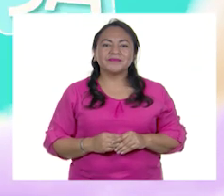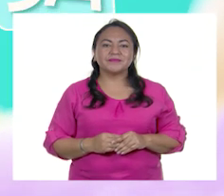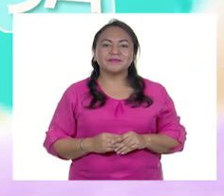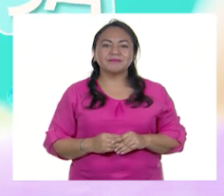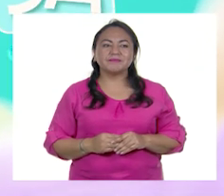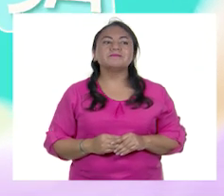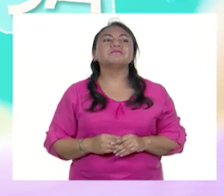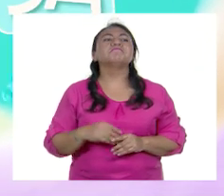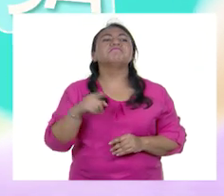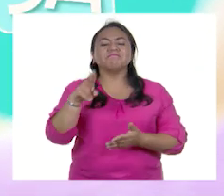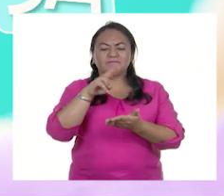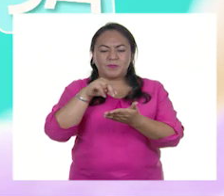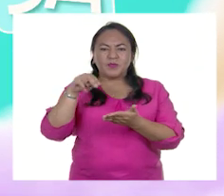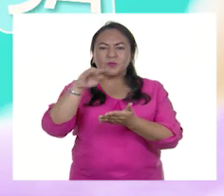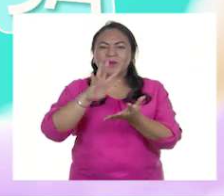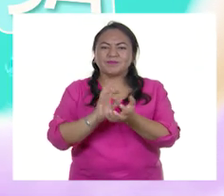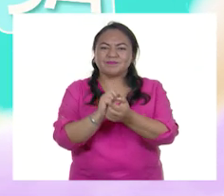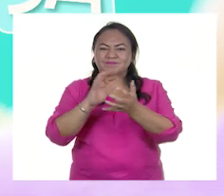Pintura espumosa.